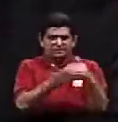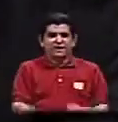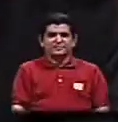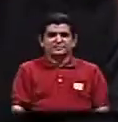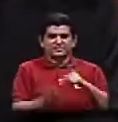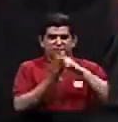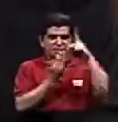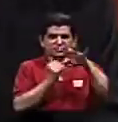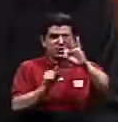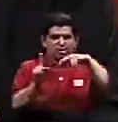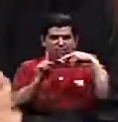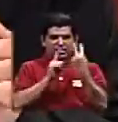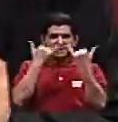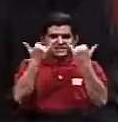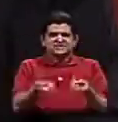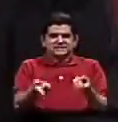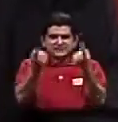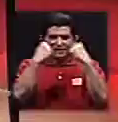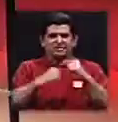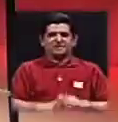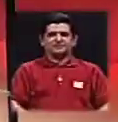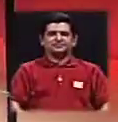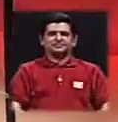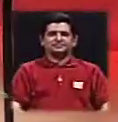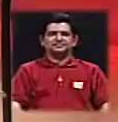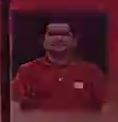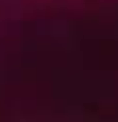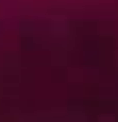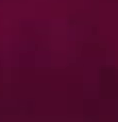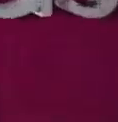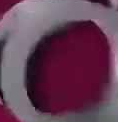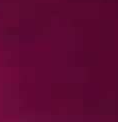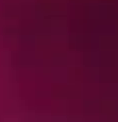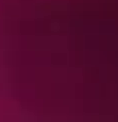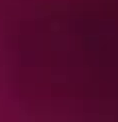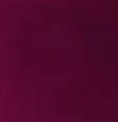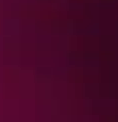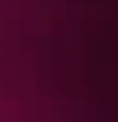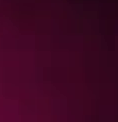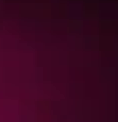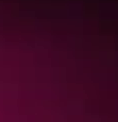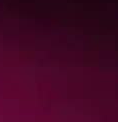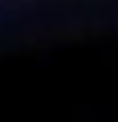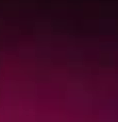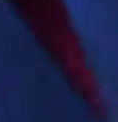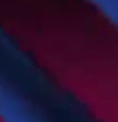de su programa Puntos de Vista cuando volvamos de estos mensajes. Muchas gracias.